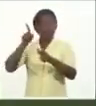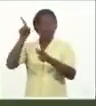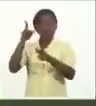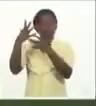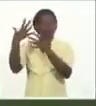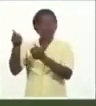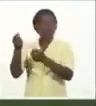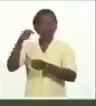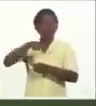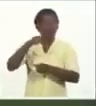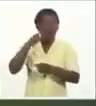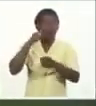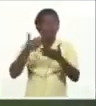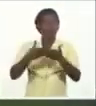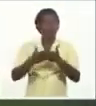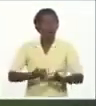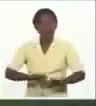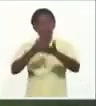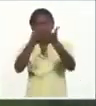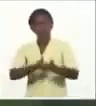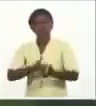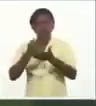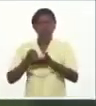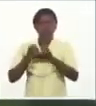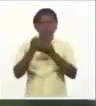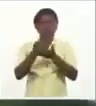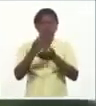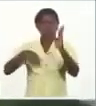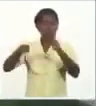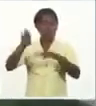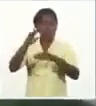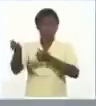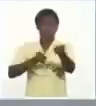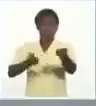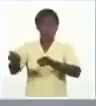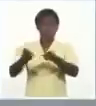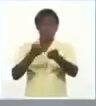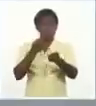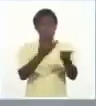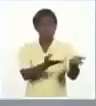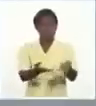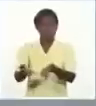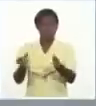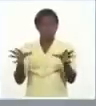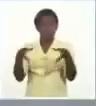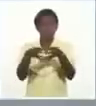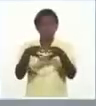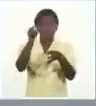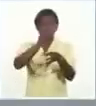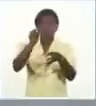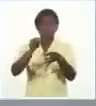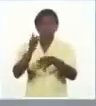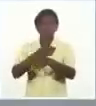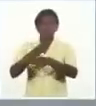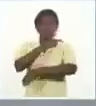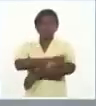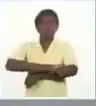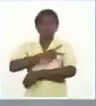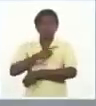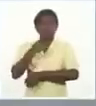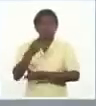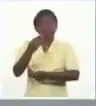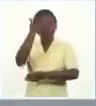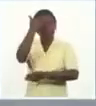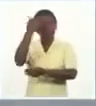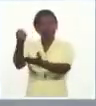se encuentra el ministro de Transporte, Eduardo Rodríguez Dávila, quien ha dado la bienvenida y también el agradecimiento en nombre del pueblo cubano por